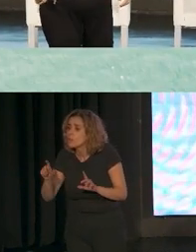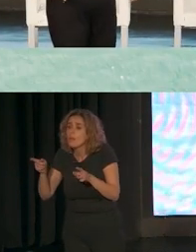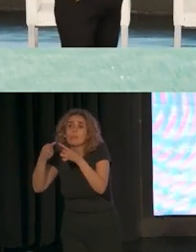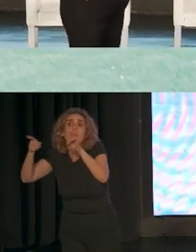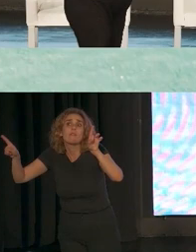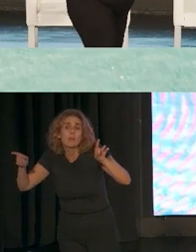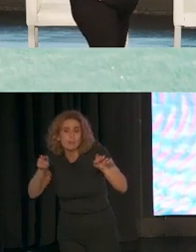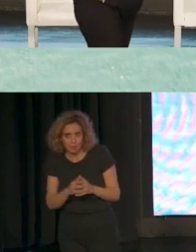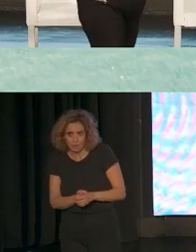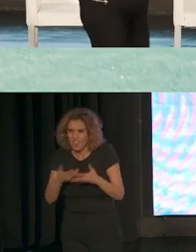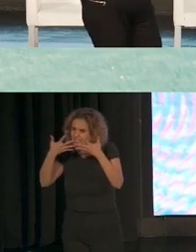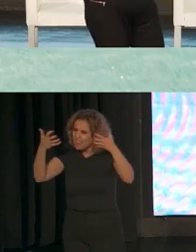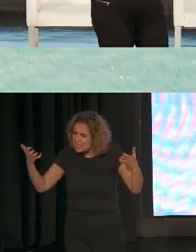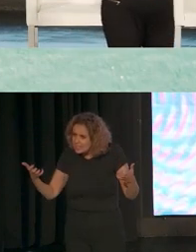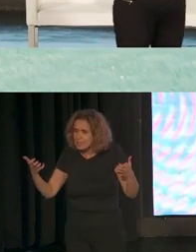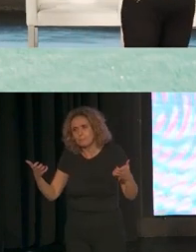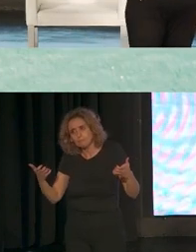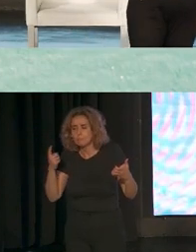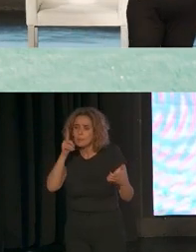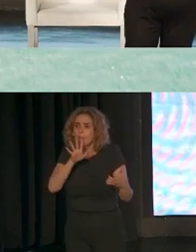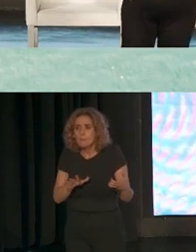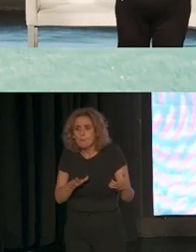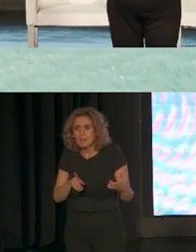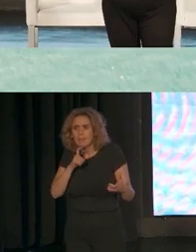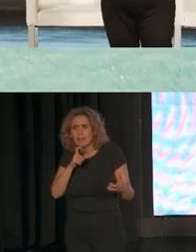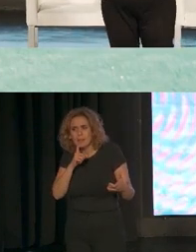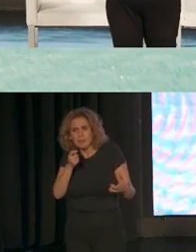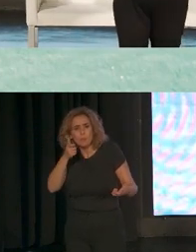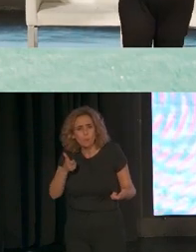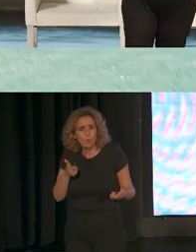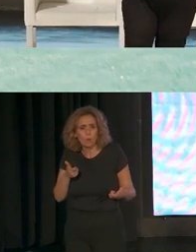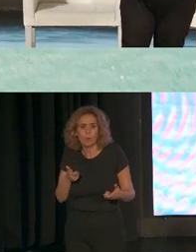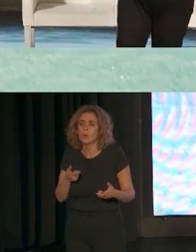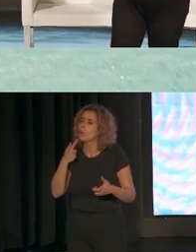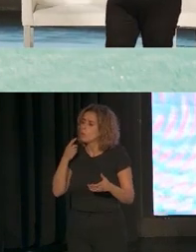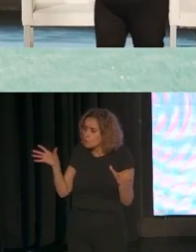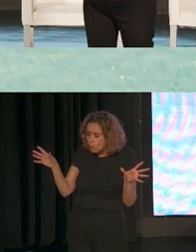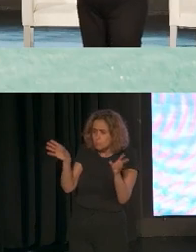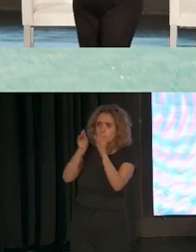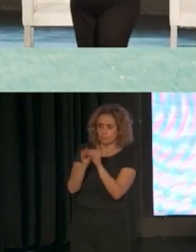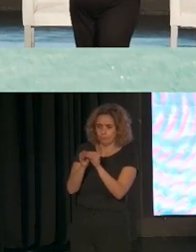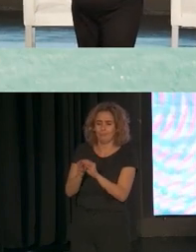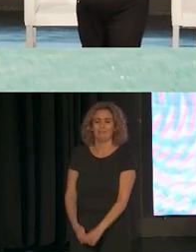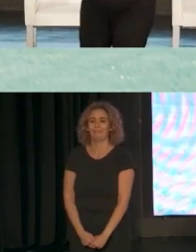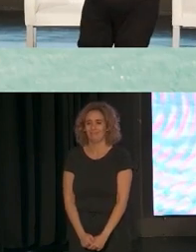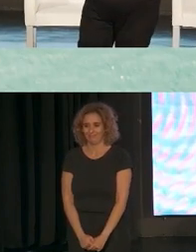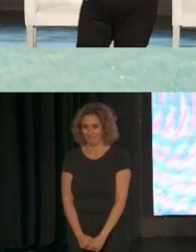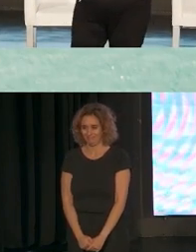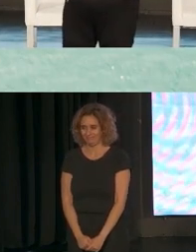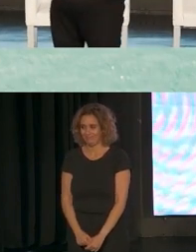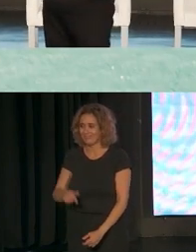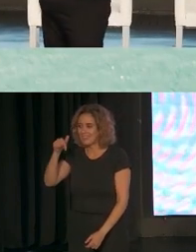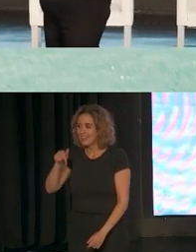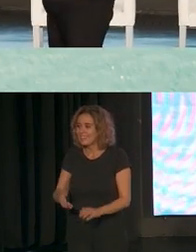persona esta frase puede ser puede parecer un poco complicada Así que os la voy a simplificar